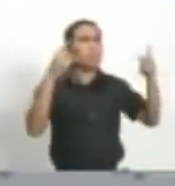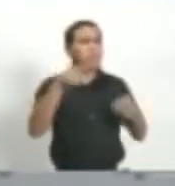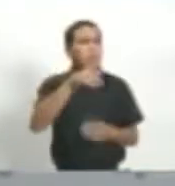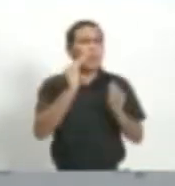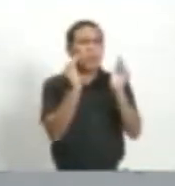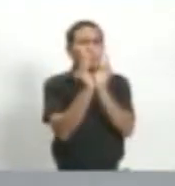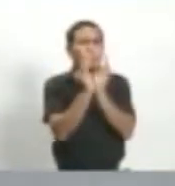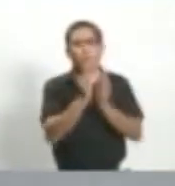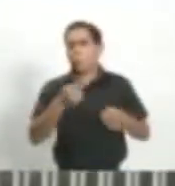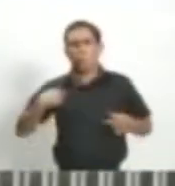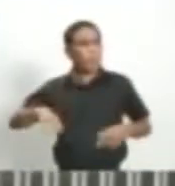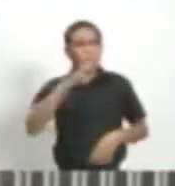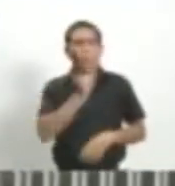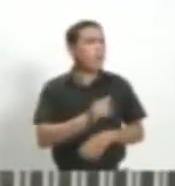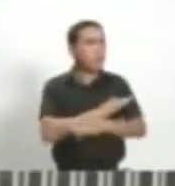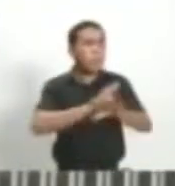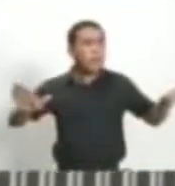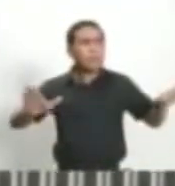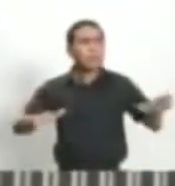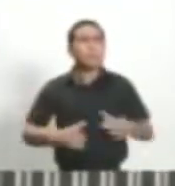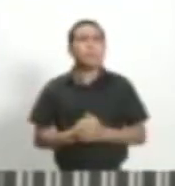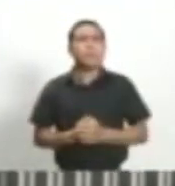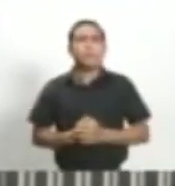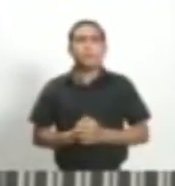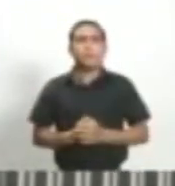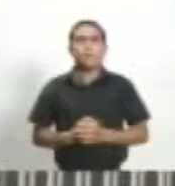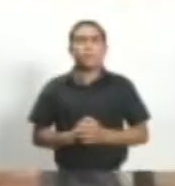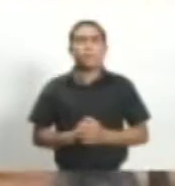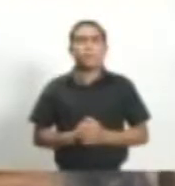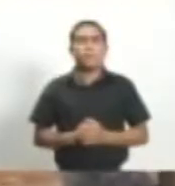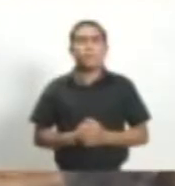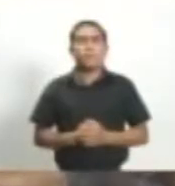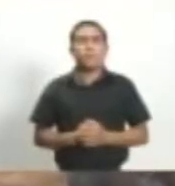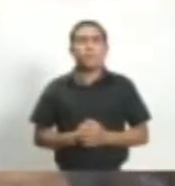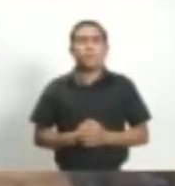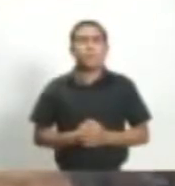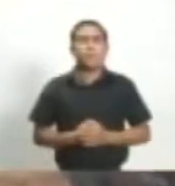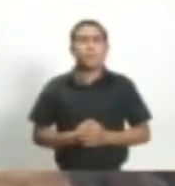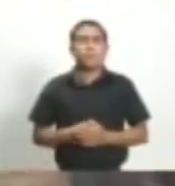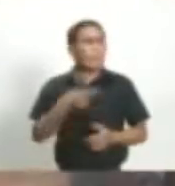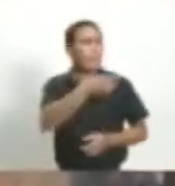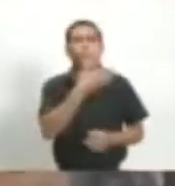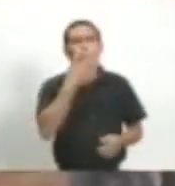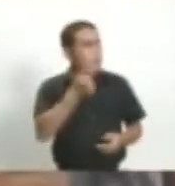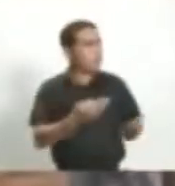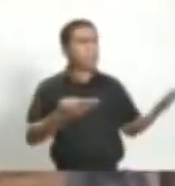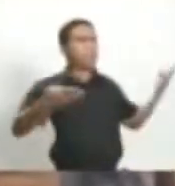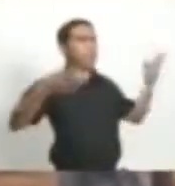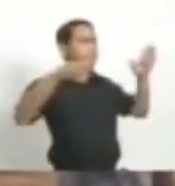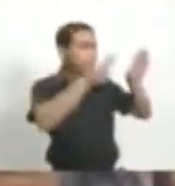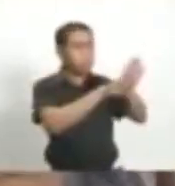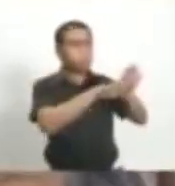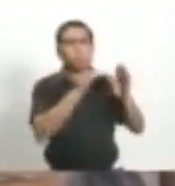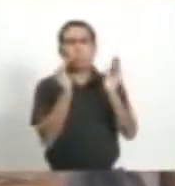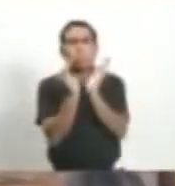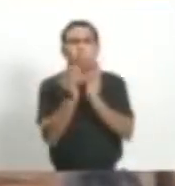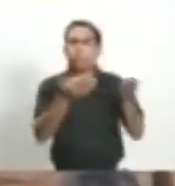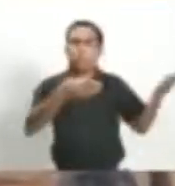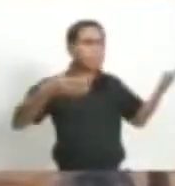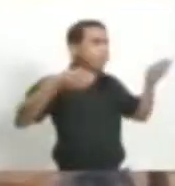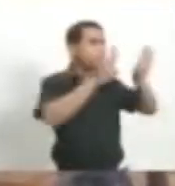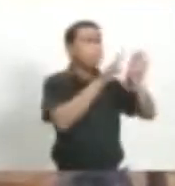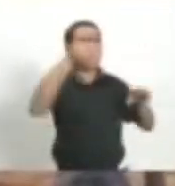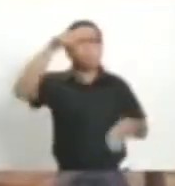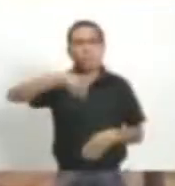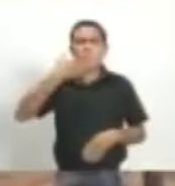centro de resocialización. Los entes encargados den definitivamente el cierre total de esta entidad, lo cual es un perjuicio